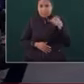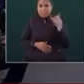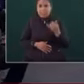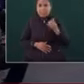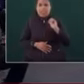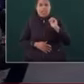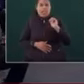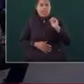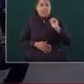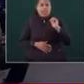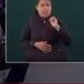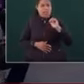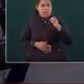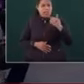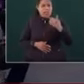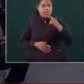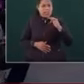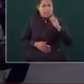Aguilar Camín